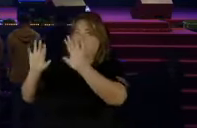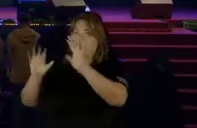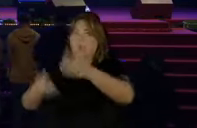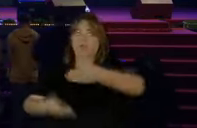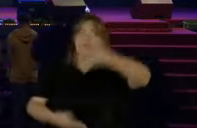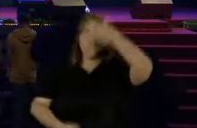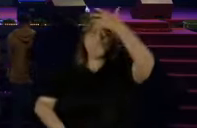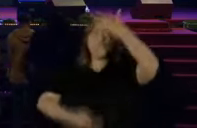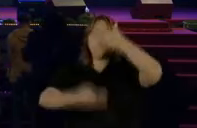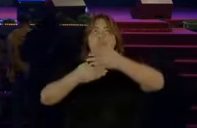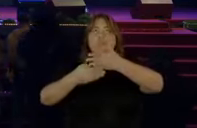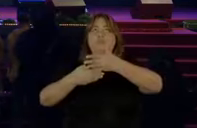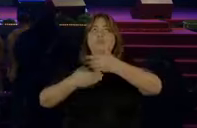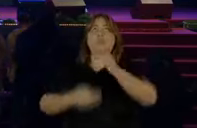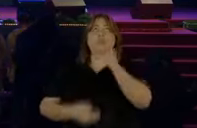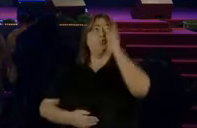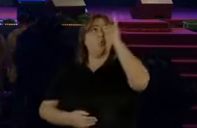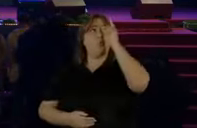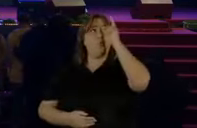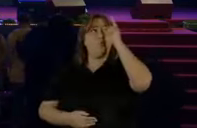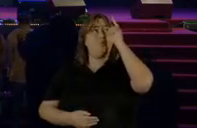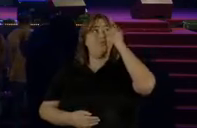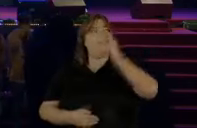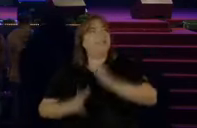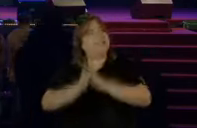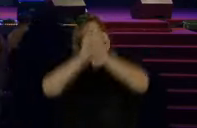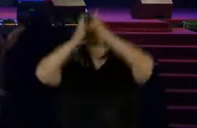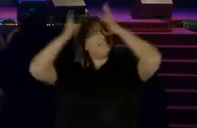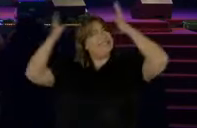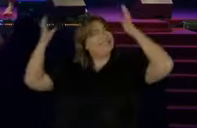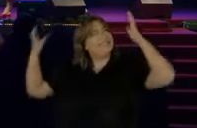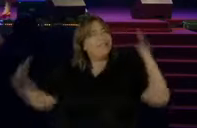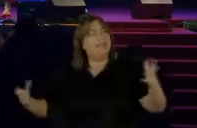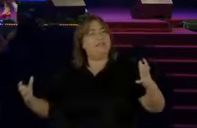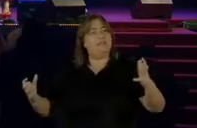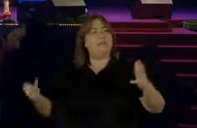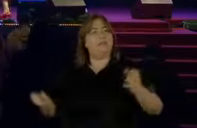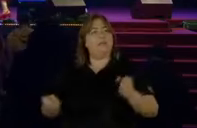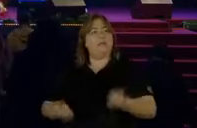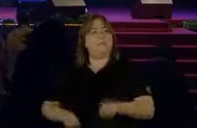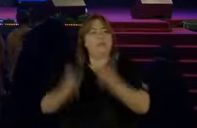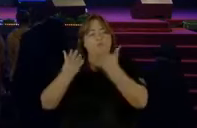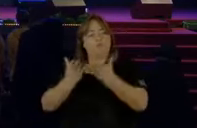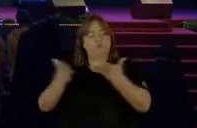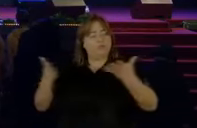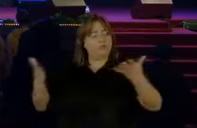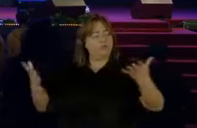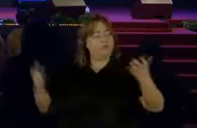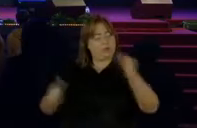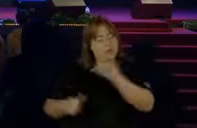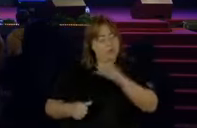mí. Tú eres grande, mucho más.